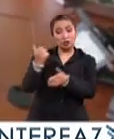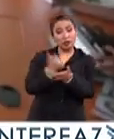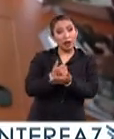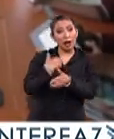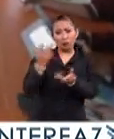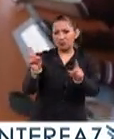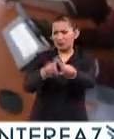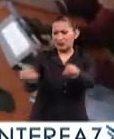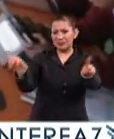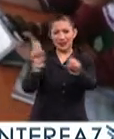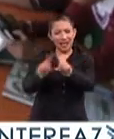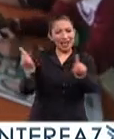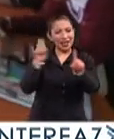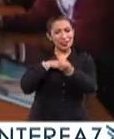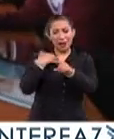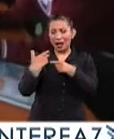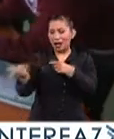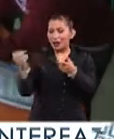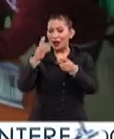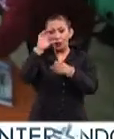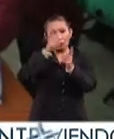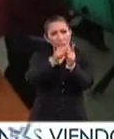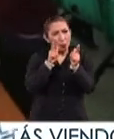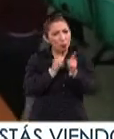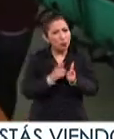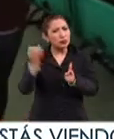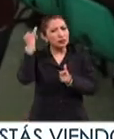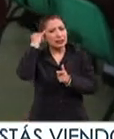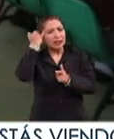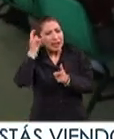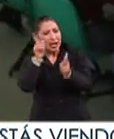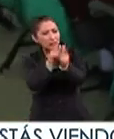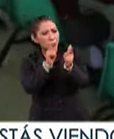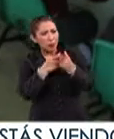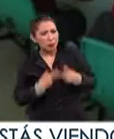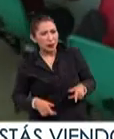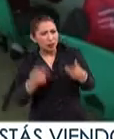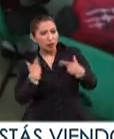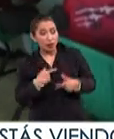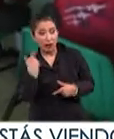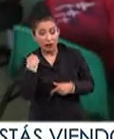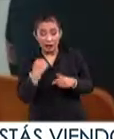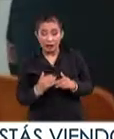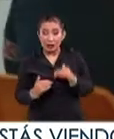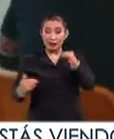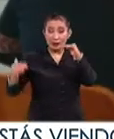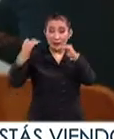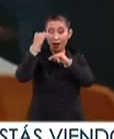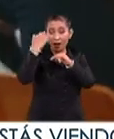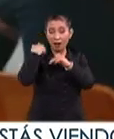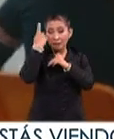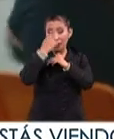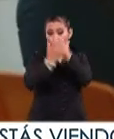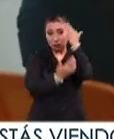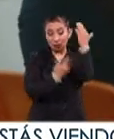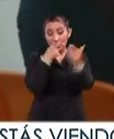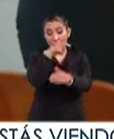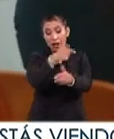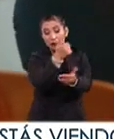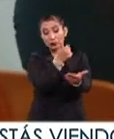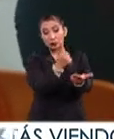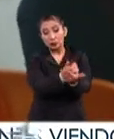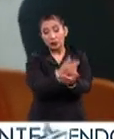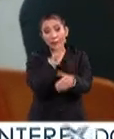ciudad cosmopolita, pluriétnica y pluricultural. Su mayor índice de escolaridad contribuye a que sea el estado con la